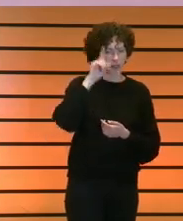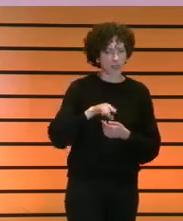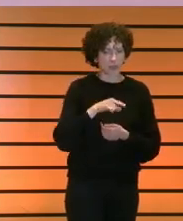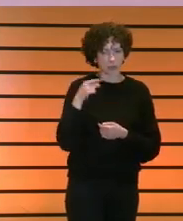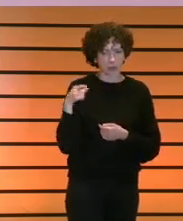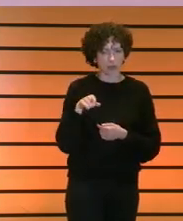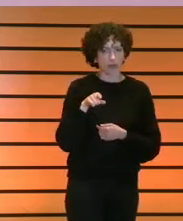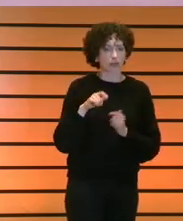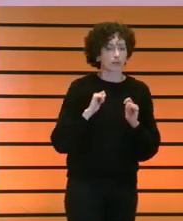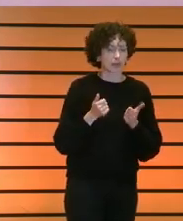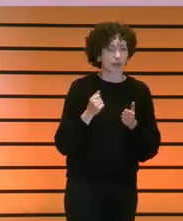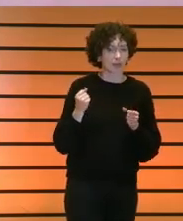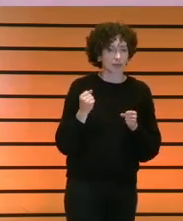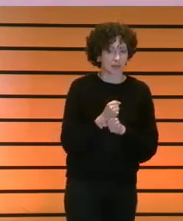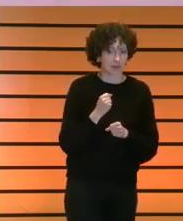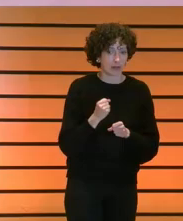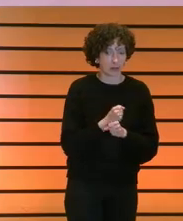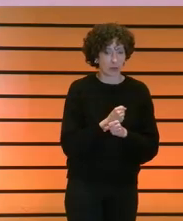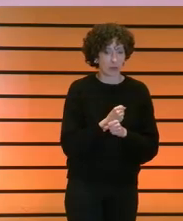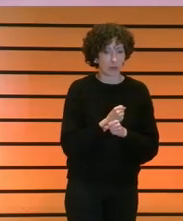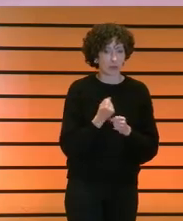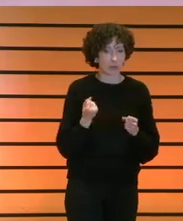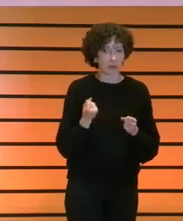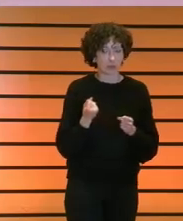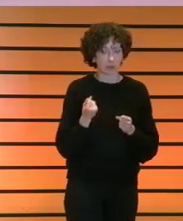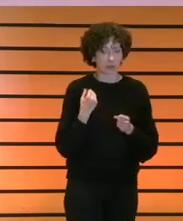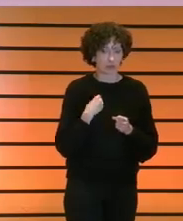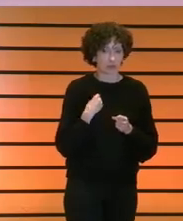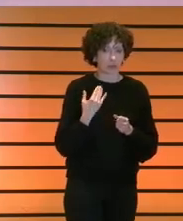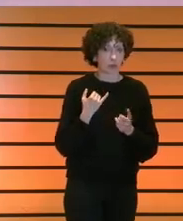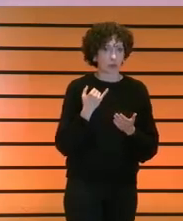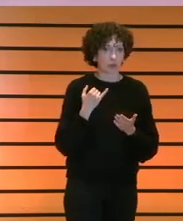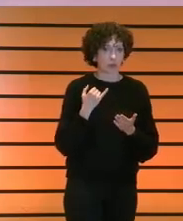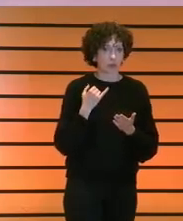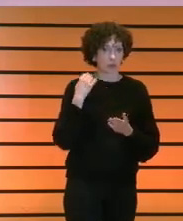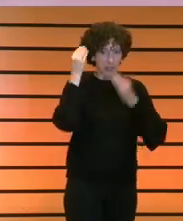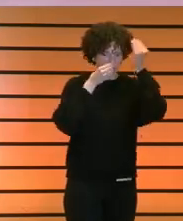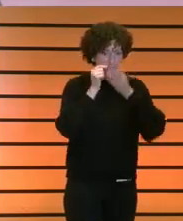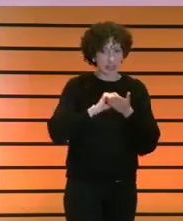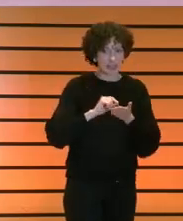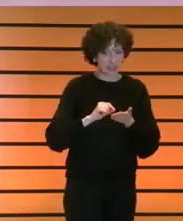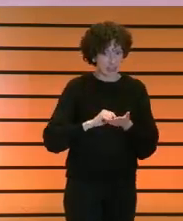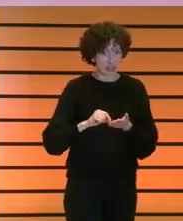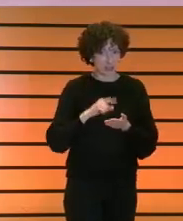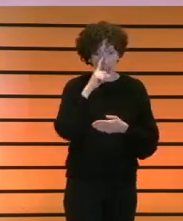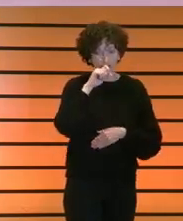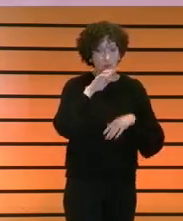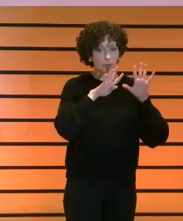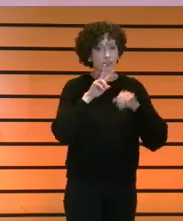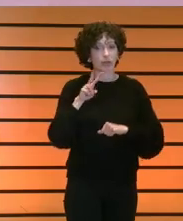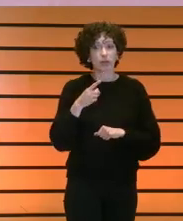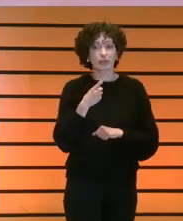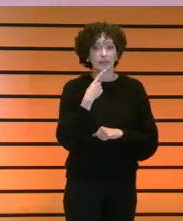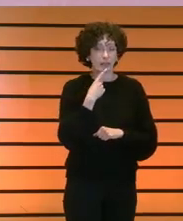pues, los trabajos de los ensayos estos que salen en el 92, del fin de la historia, pensando que ya la ideología,